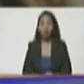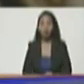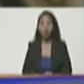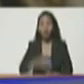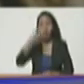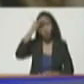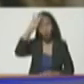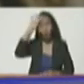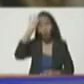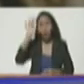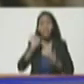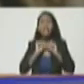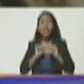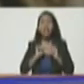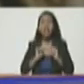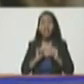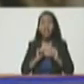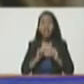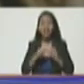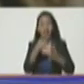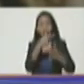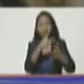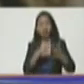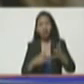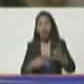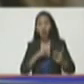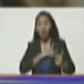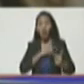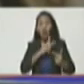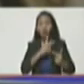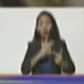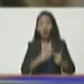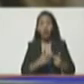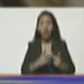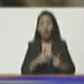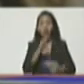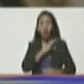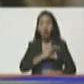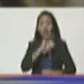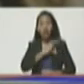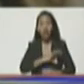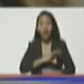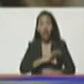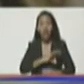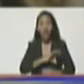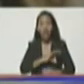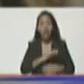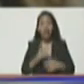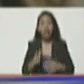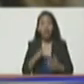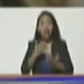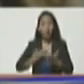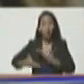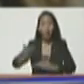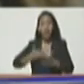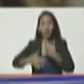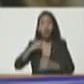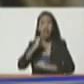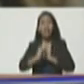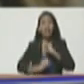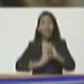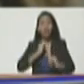Cuba mantiene invariable su voluntad solidaria y de cooperación internacional